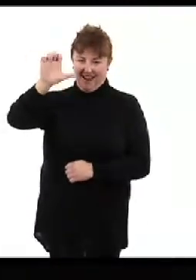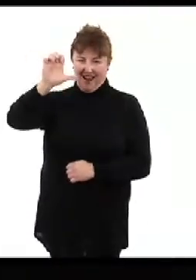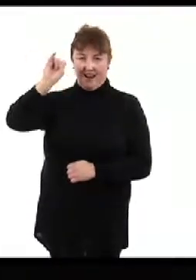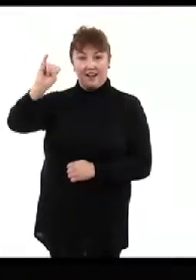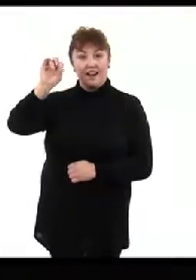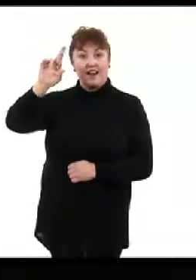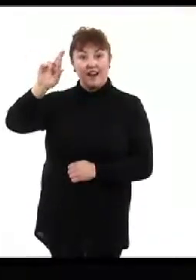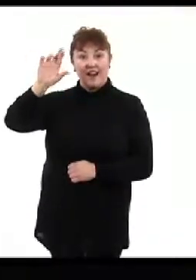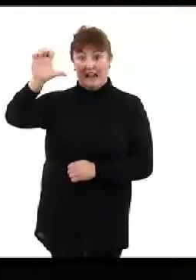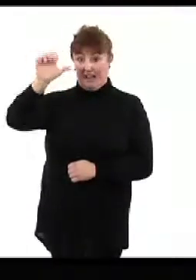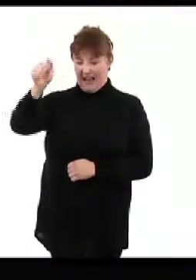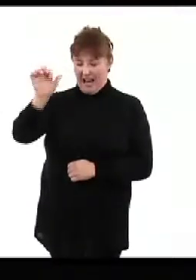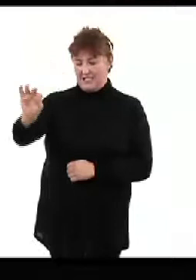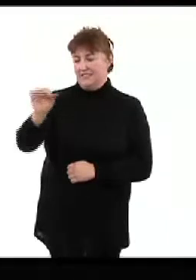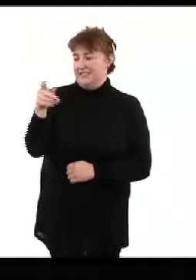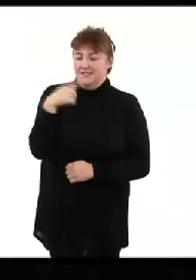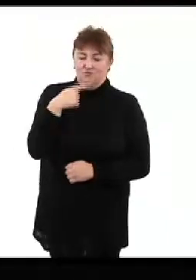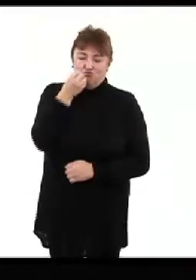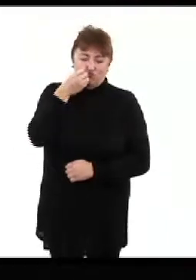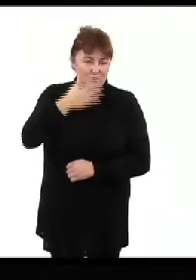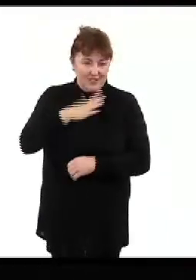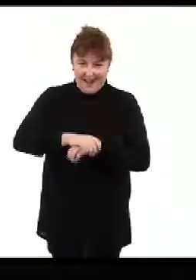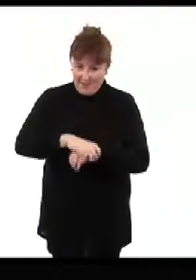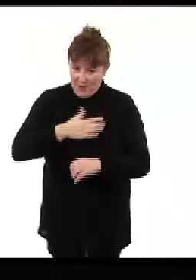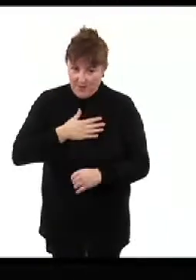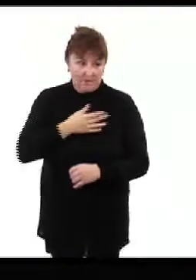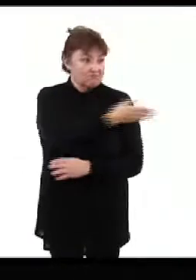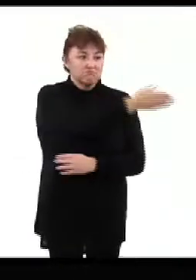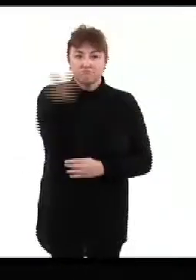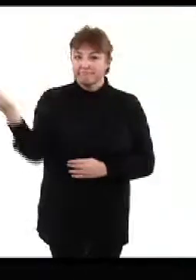todos los que estáis participando de estas jornadas.